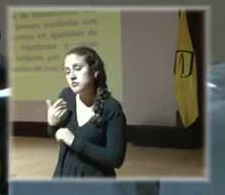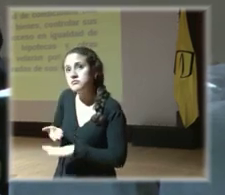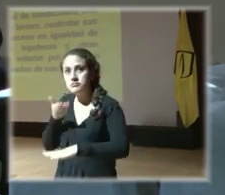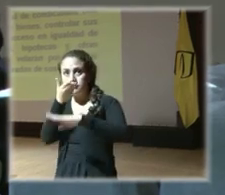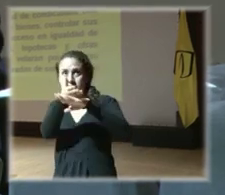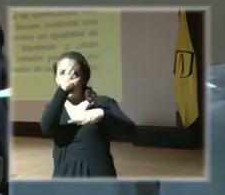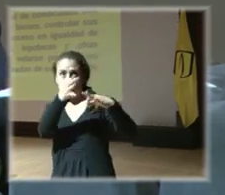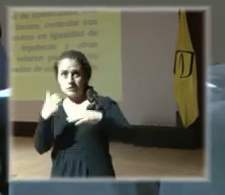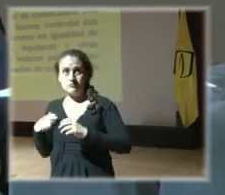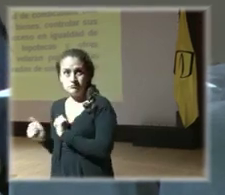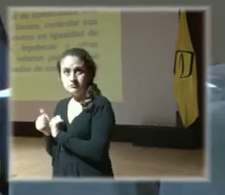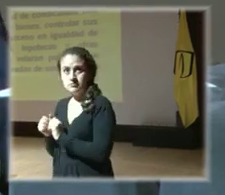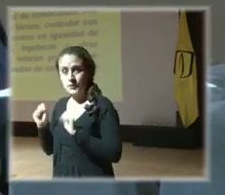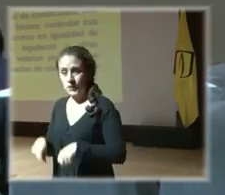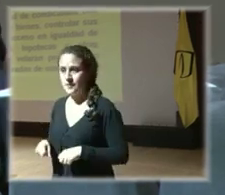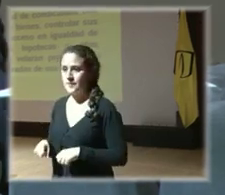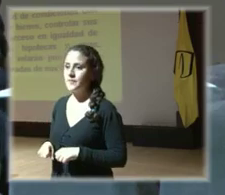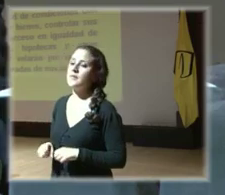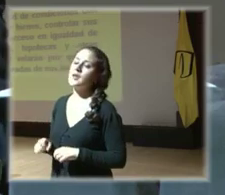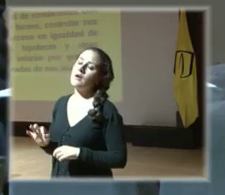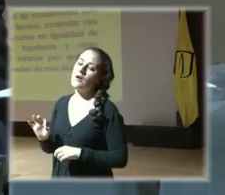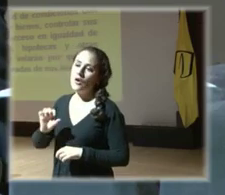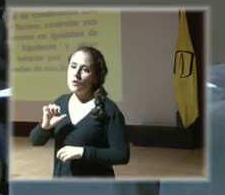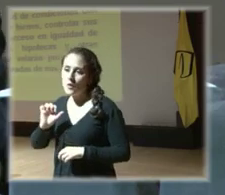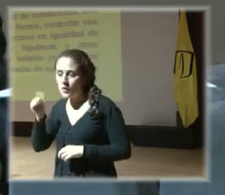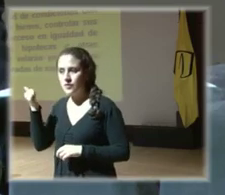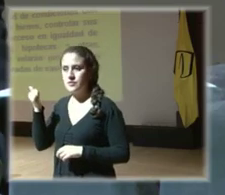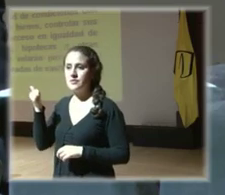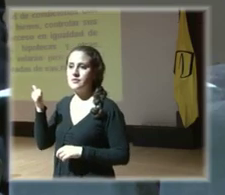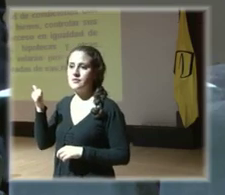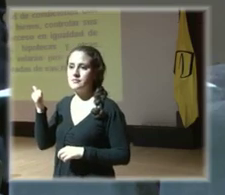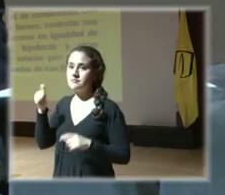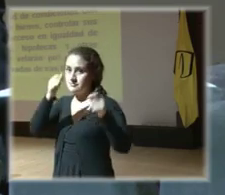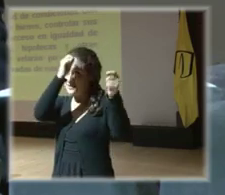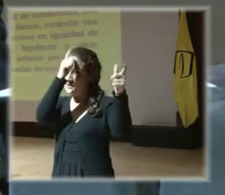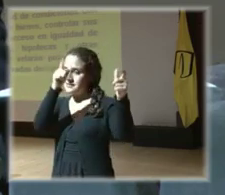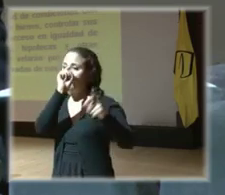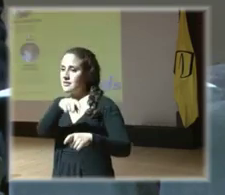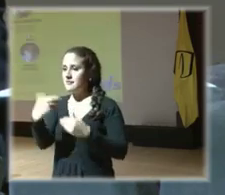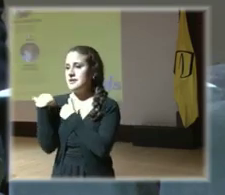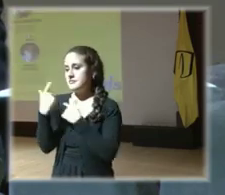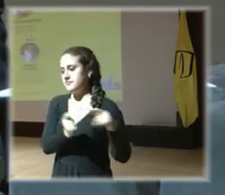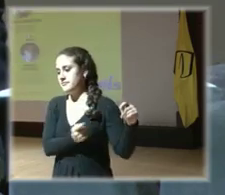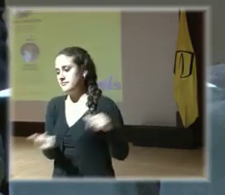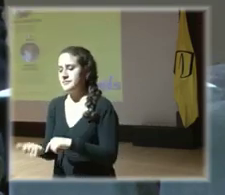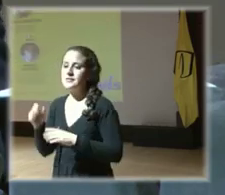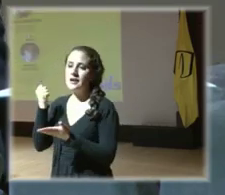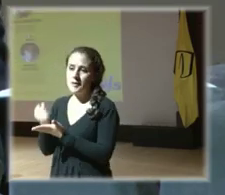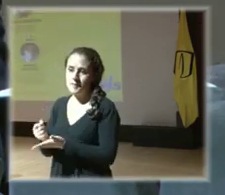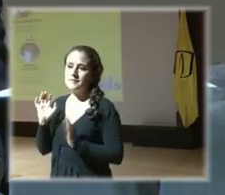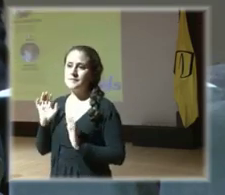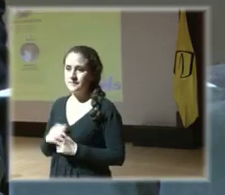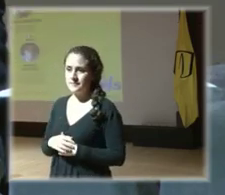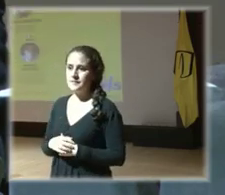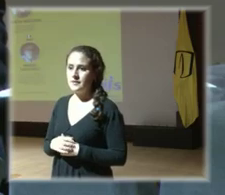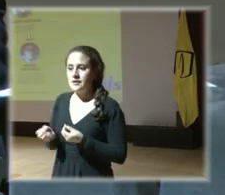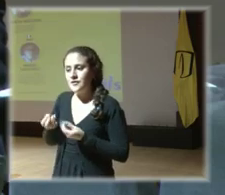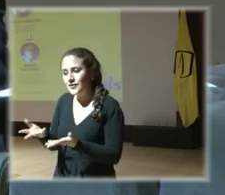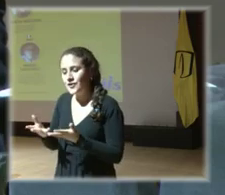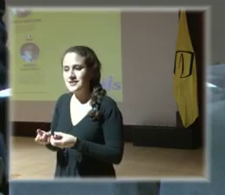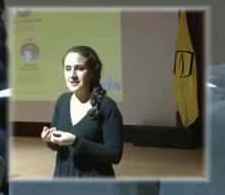hacer. Y luego, evidentemente, hay una obligación por parte del Estado de brindar, digamos, ciertas